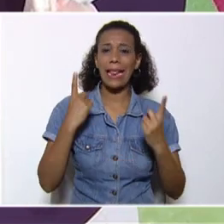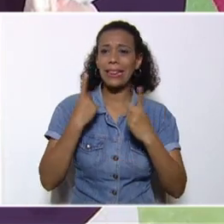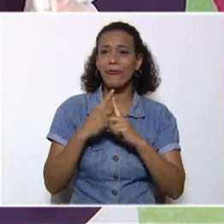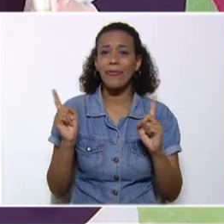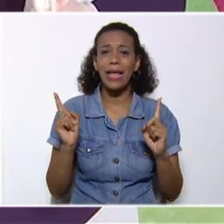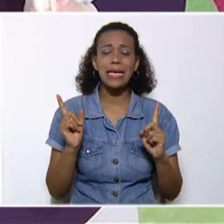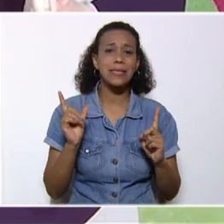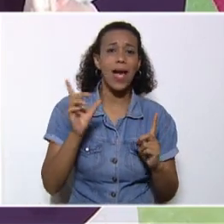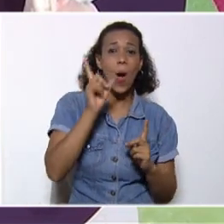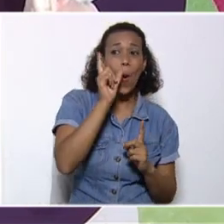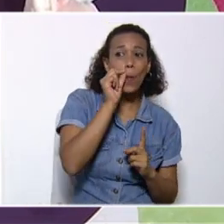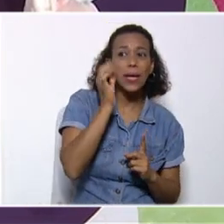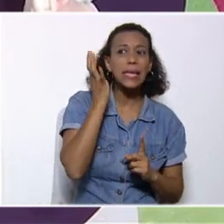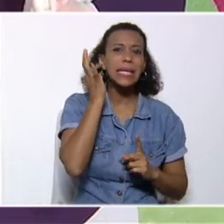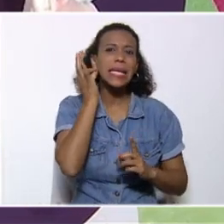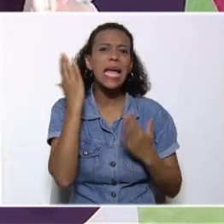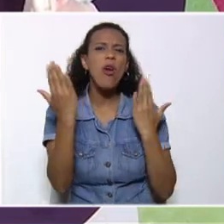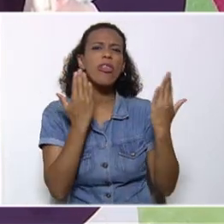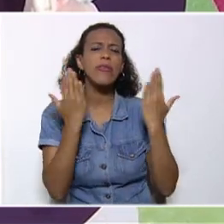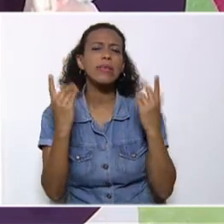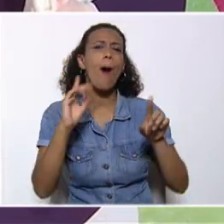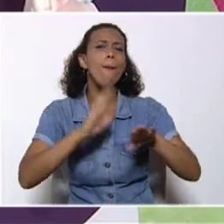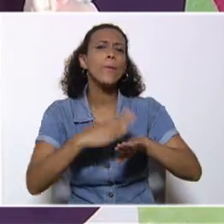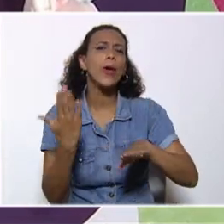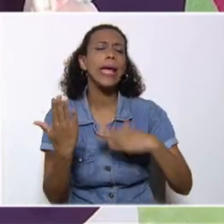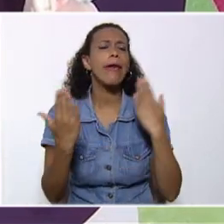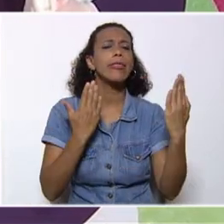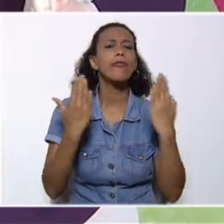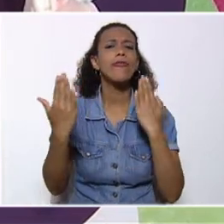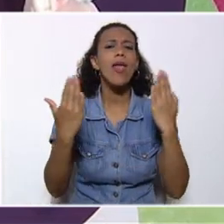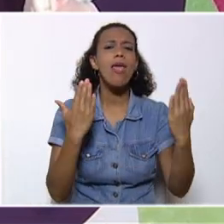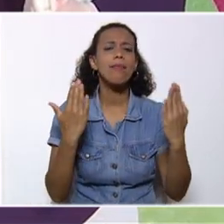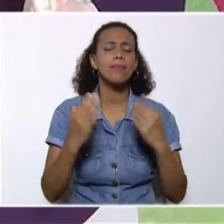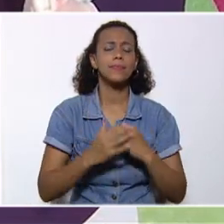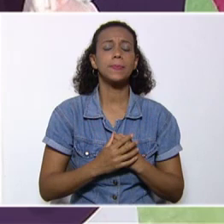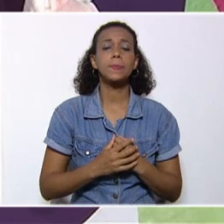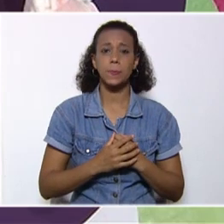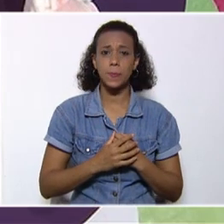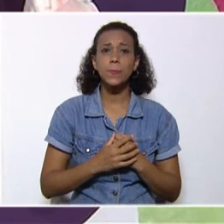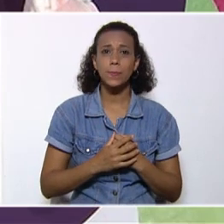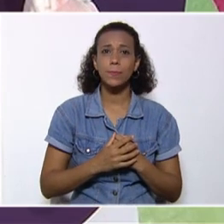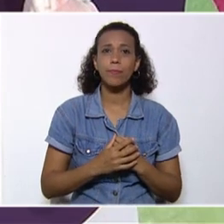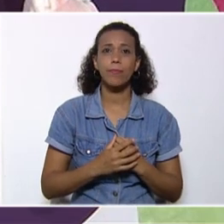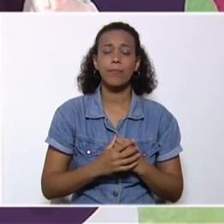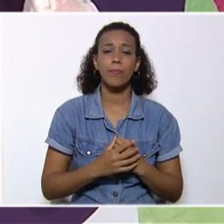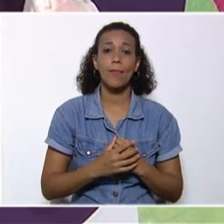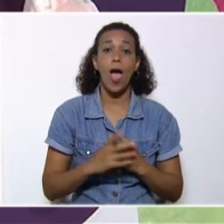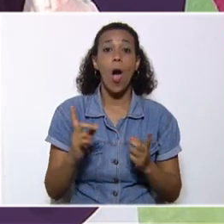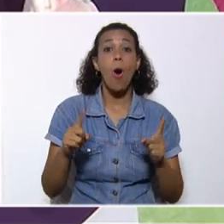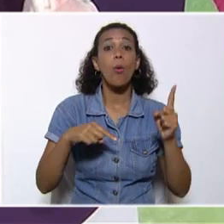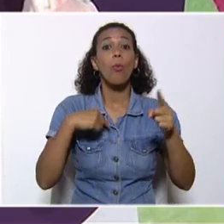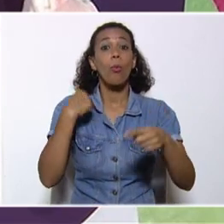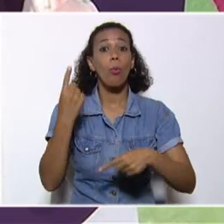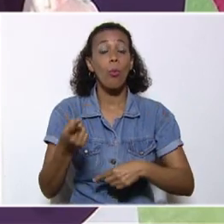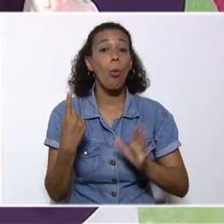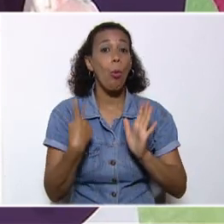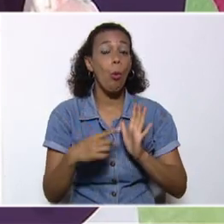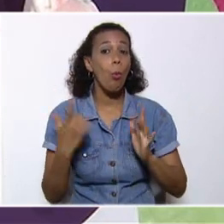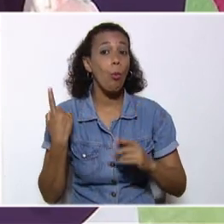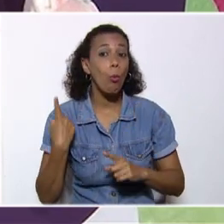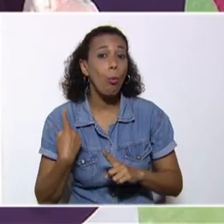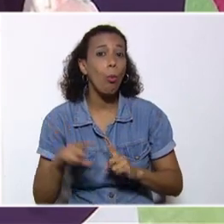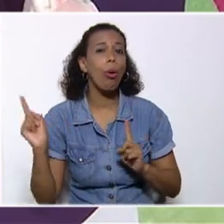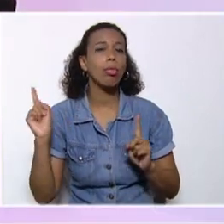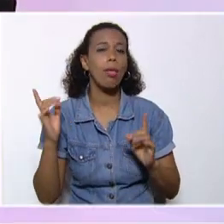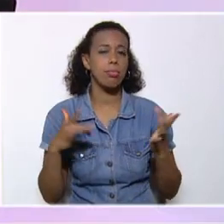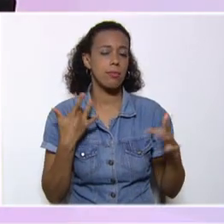diferencias entre el cuerpo de un niño y de una niña. Eso es válido. ¿Cómo vamos a hacer entonces para una siguiente actividad para nuestros niños en el